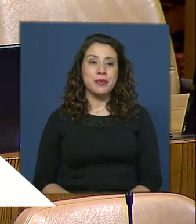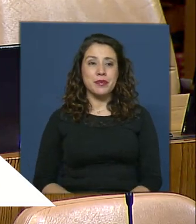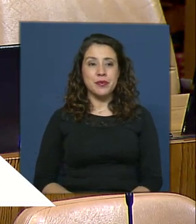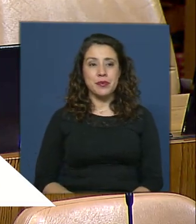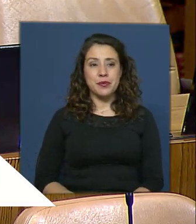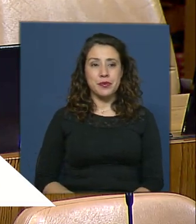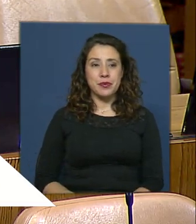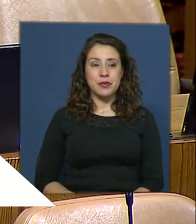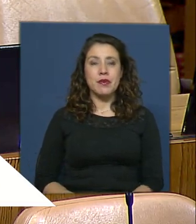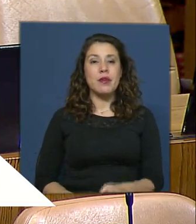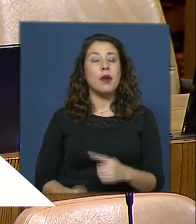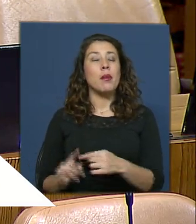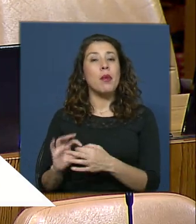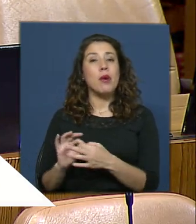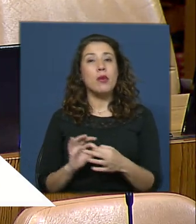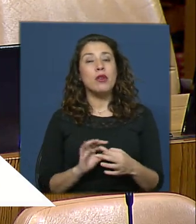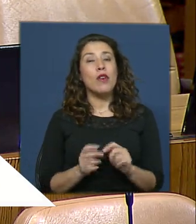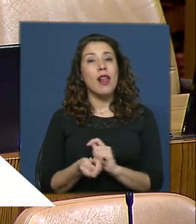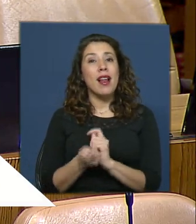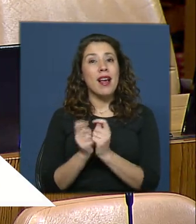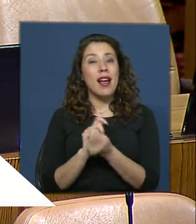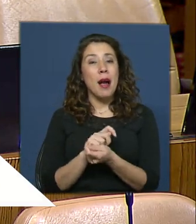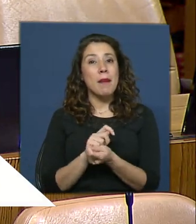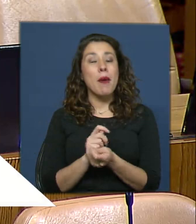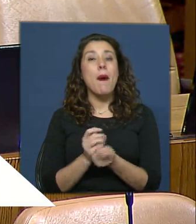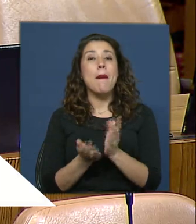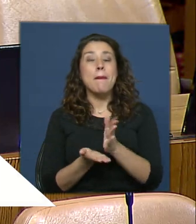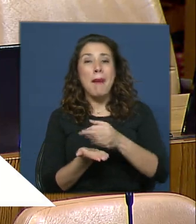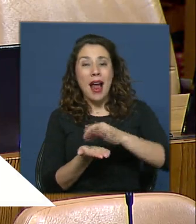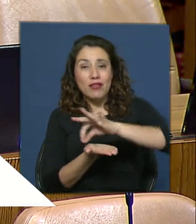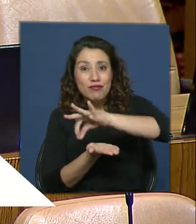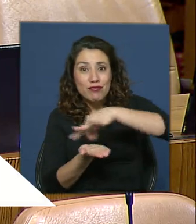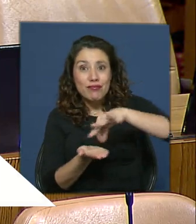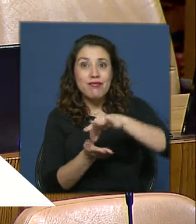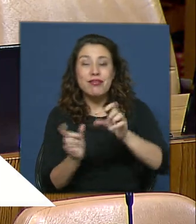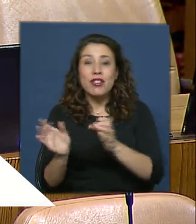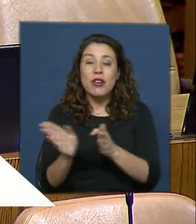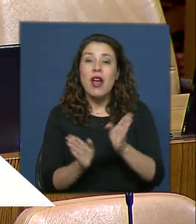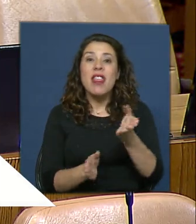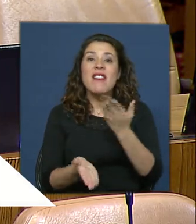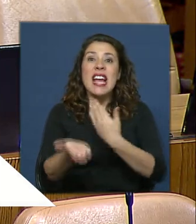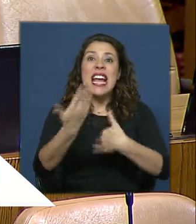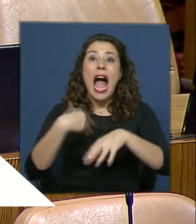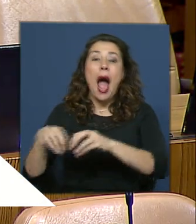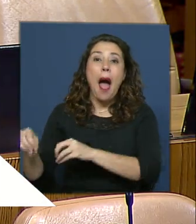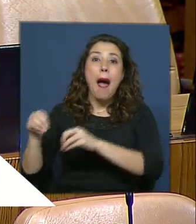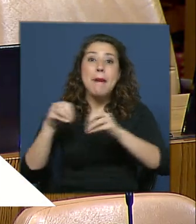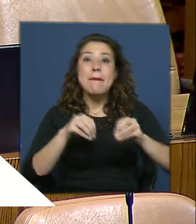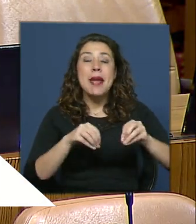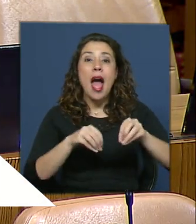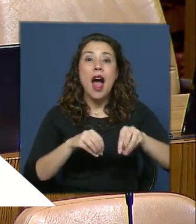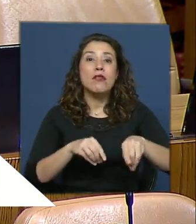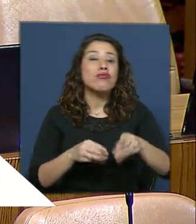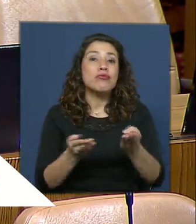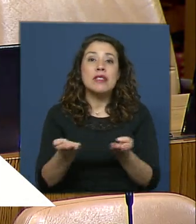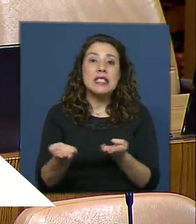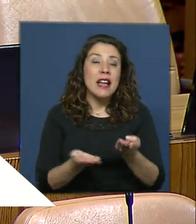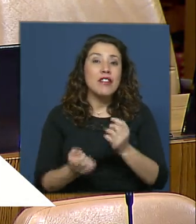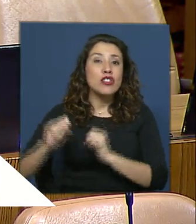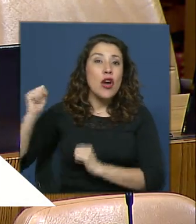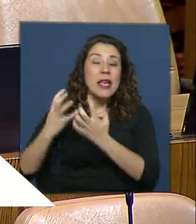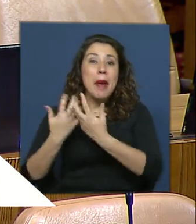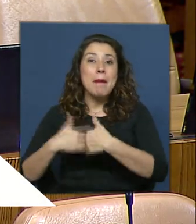específicamente, quienes, producto de las modificaciones del plano regulador, van a tener que relocalizar sus actividades, servicios e